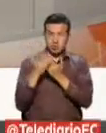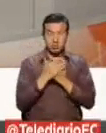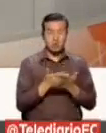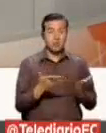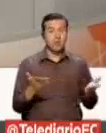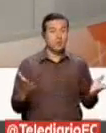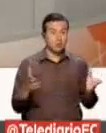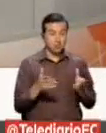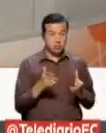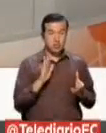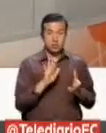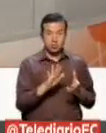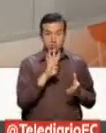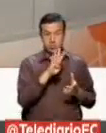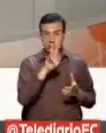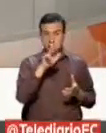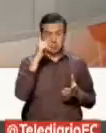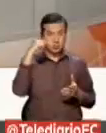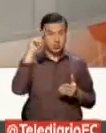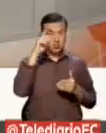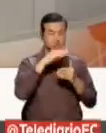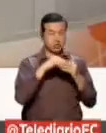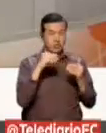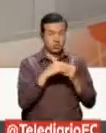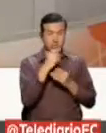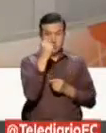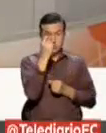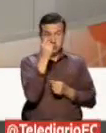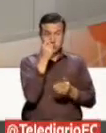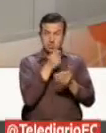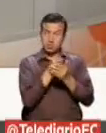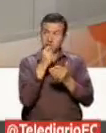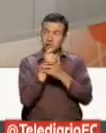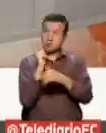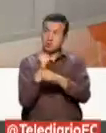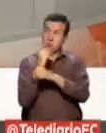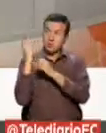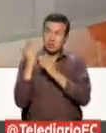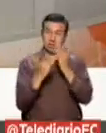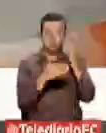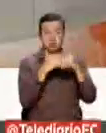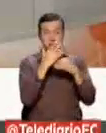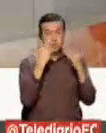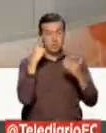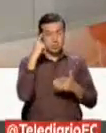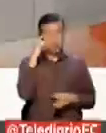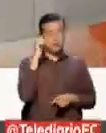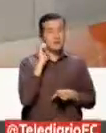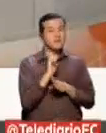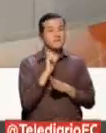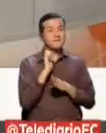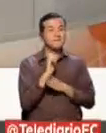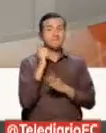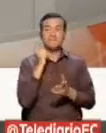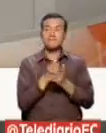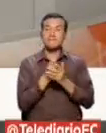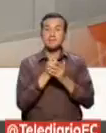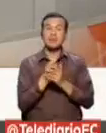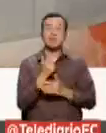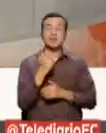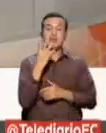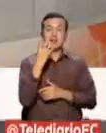de que más allá de los 43 millones de dólares que costó esta compra de los helicópteros, luego el Estado ecuatoriano hace una compra de